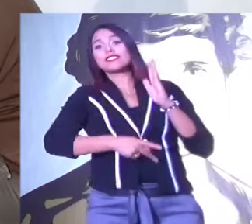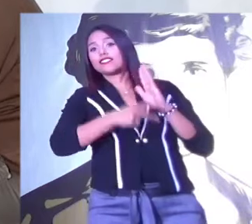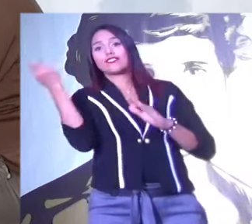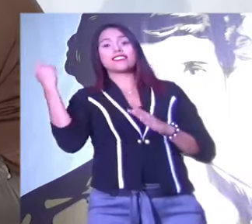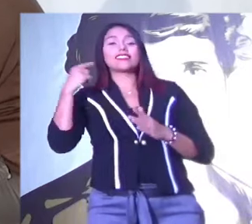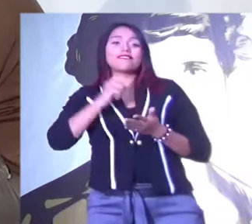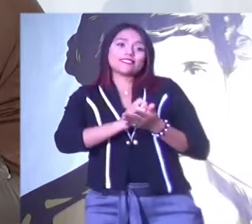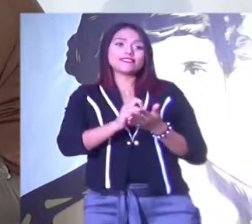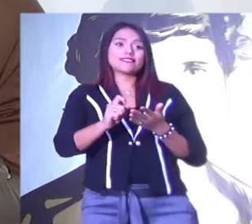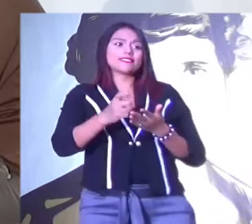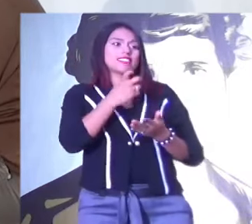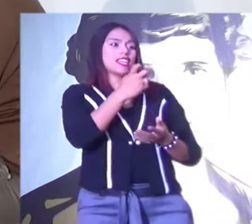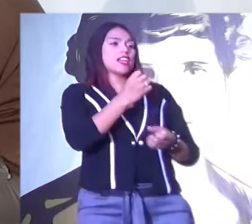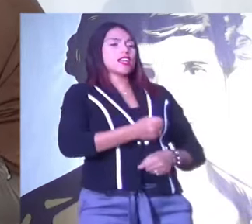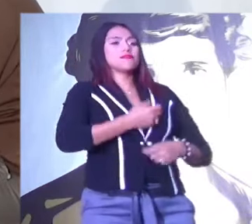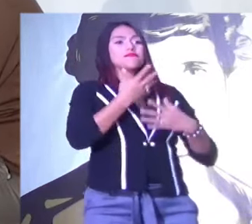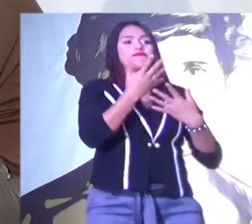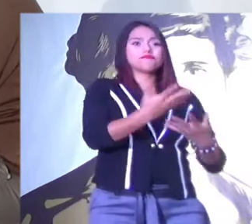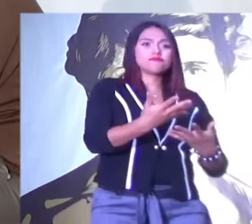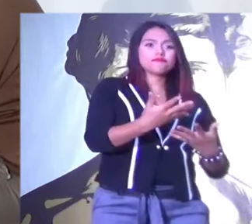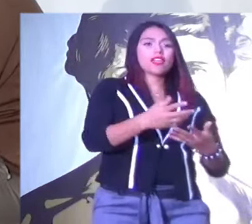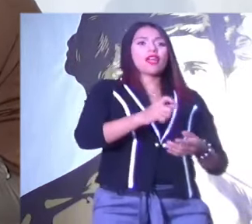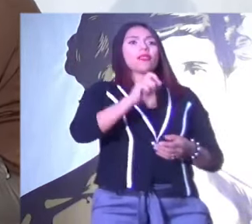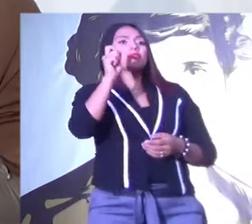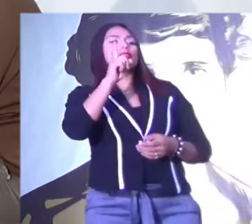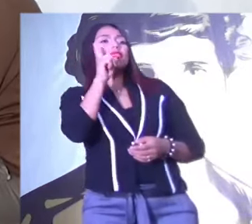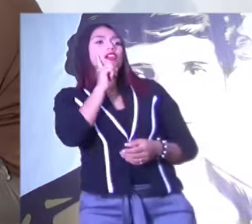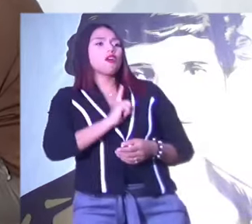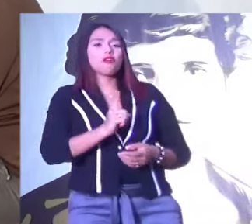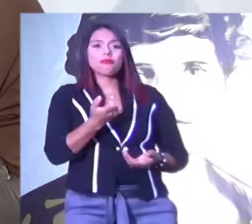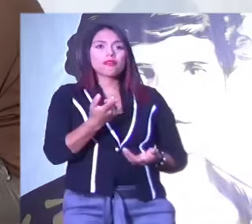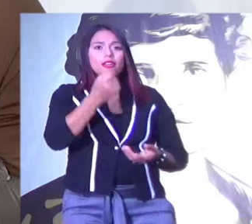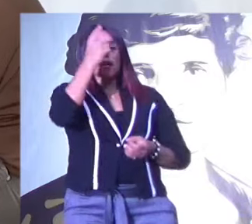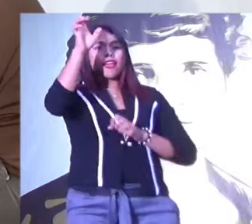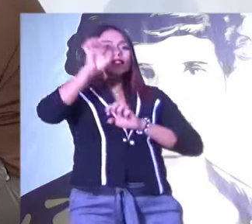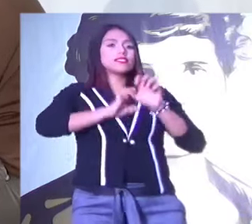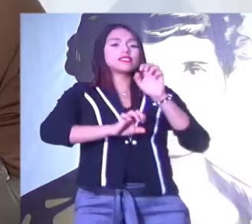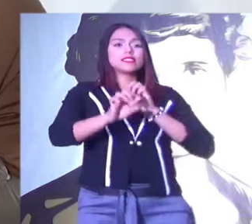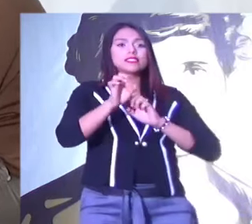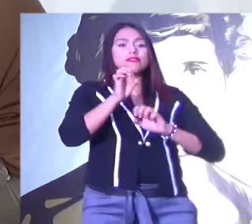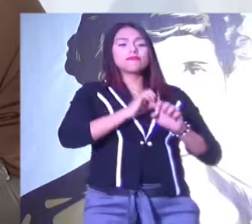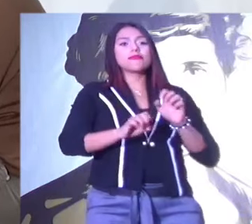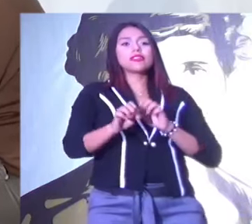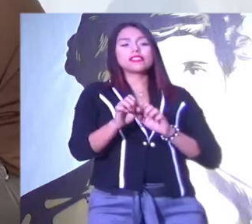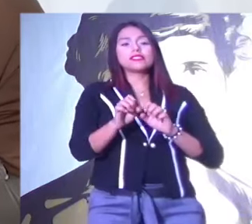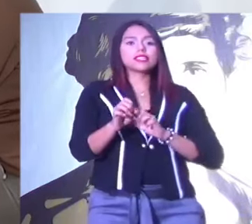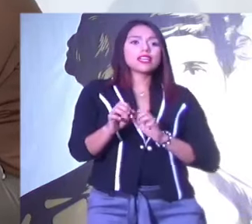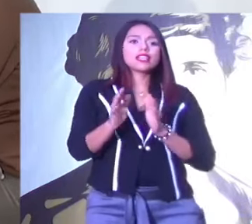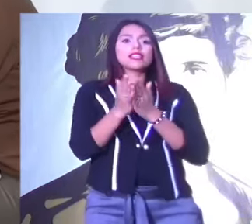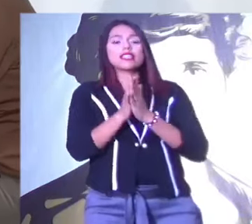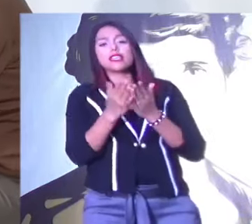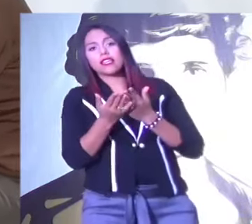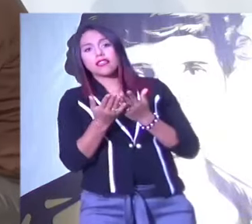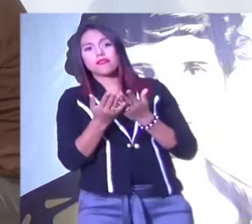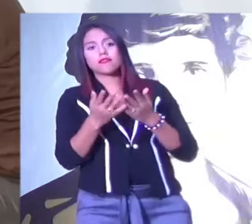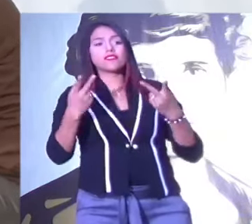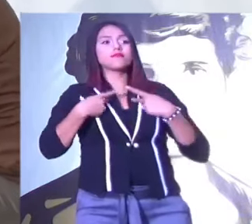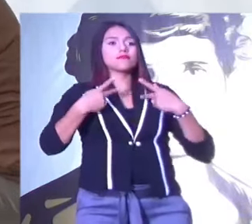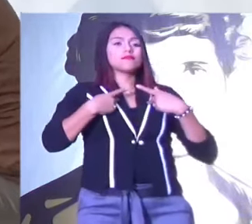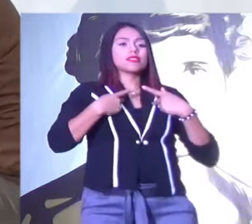son poetas, jóvenes escritores, novias enamoradas, editoras panameñas, narradores, estudiantes de literatura, cornudos